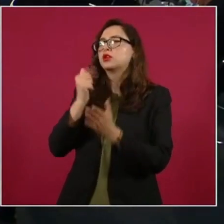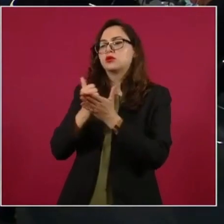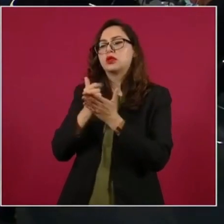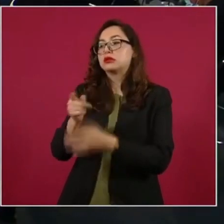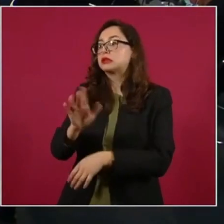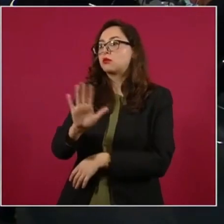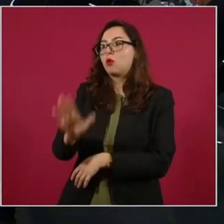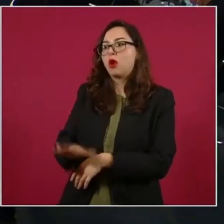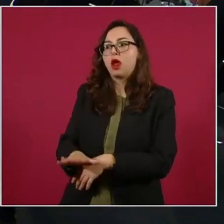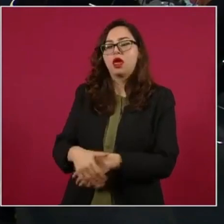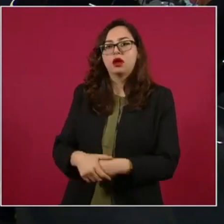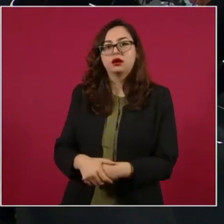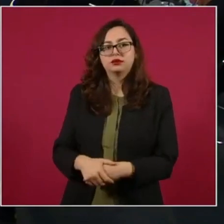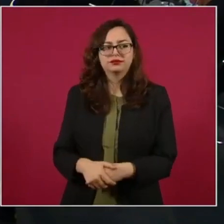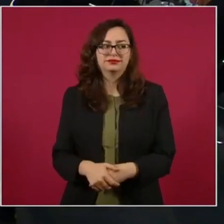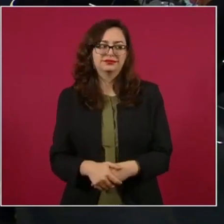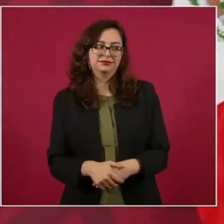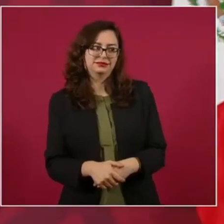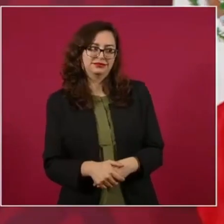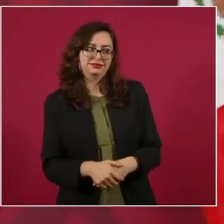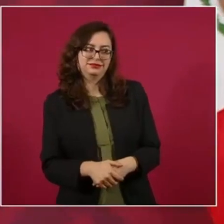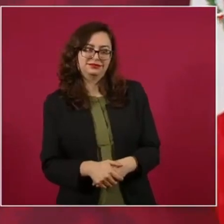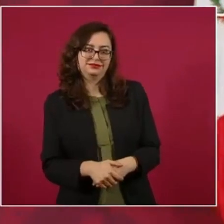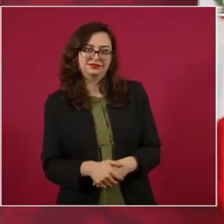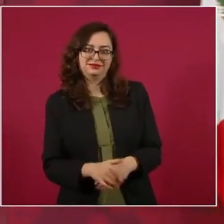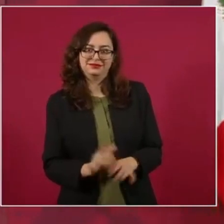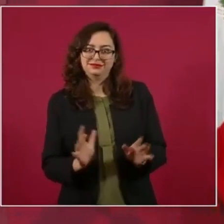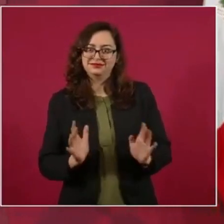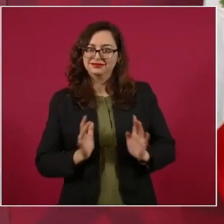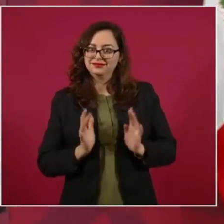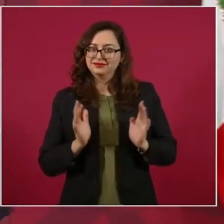Entonces, yo digo, ¿cómo van